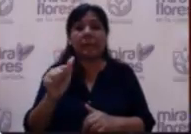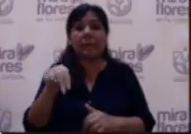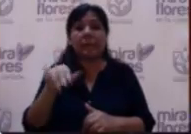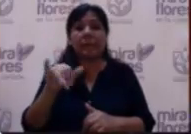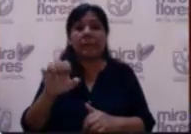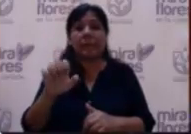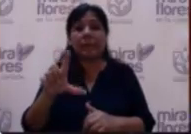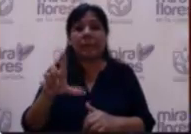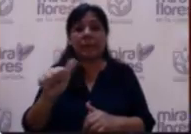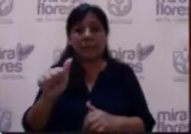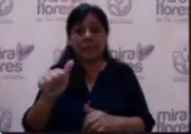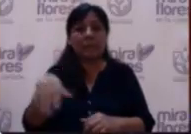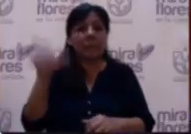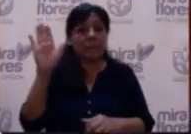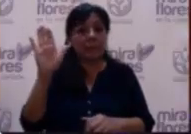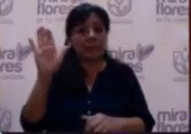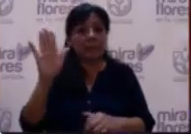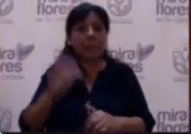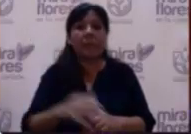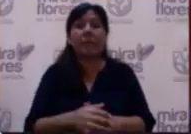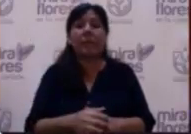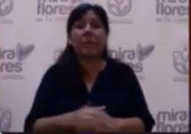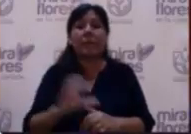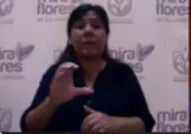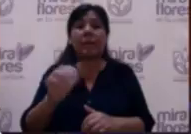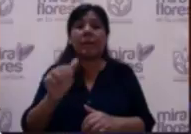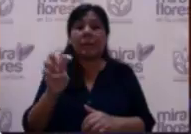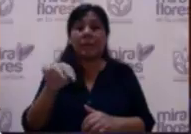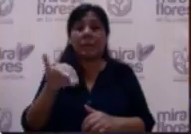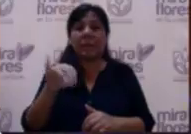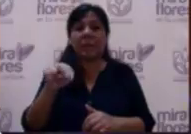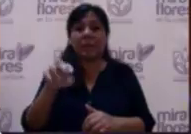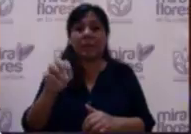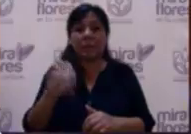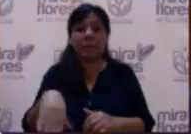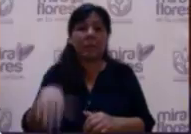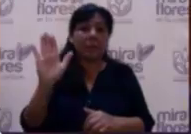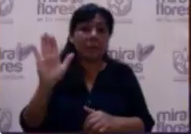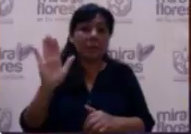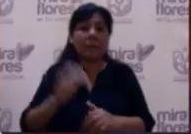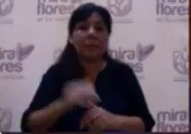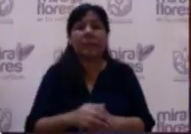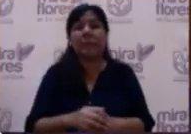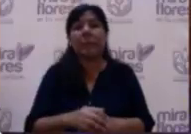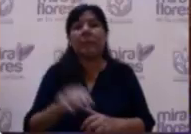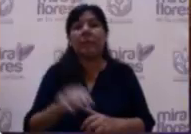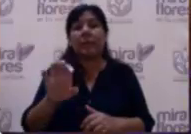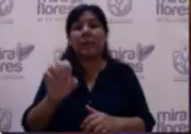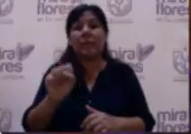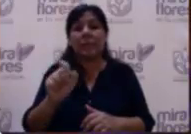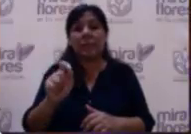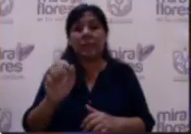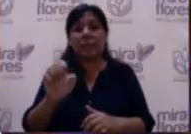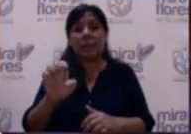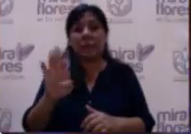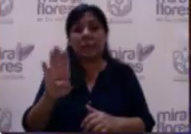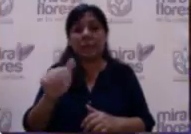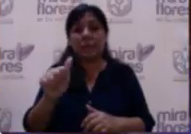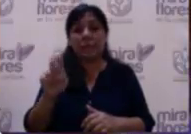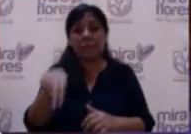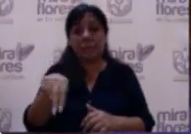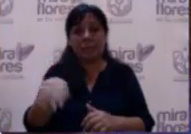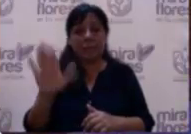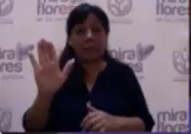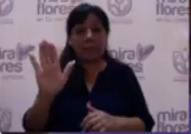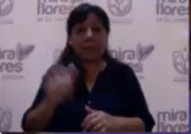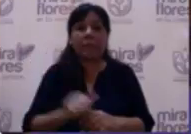Vítor. Señora Franca Rey Camino. Señor Alfredo Esteban Lee Gabriel. Señor Martín